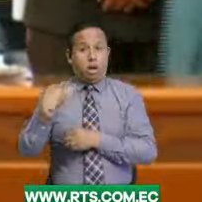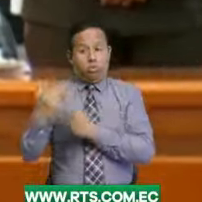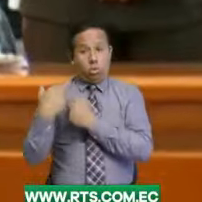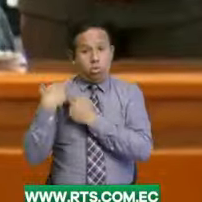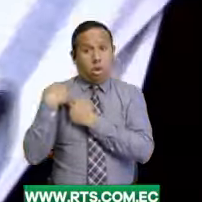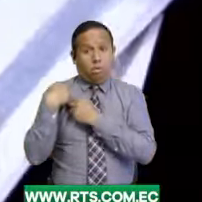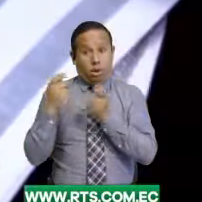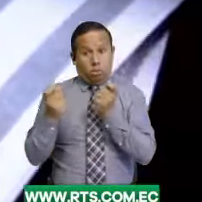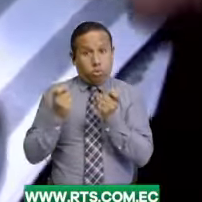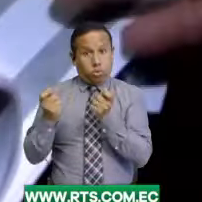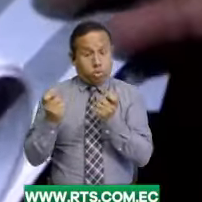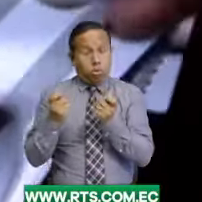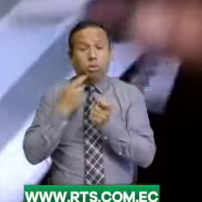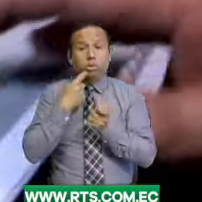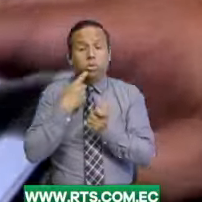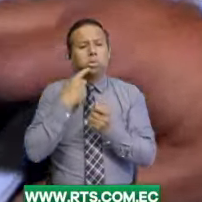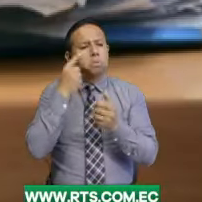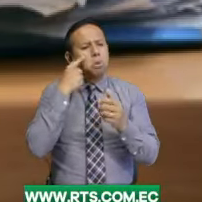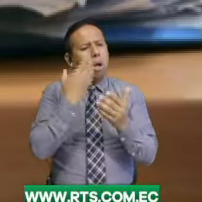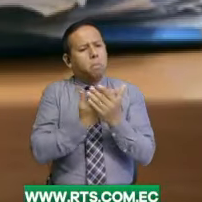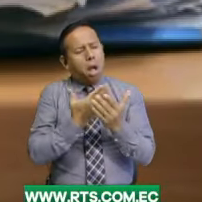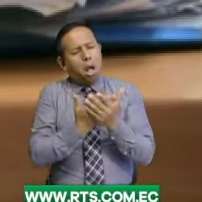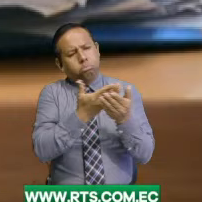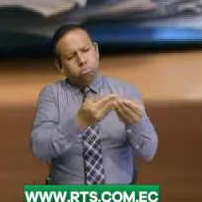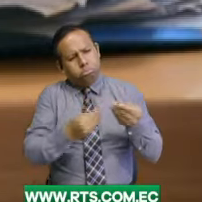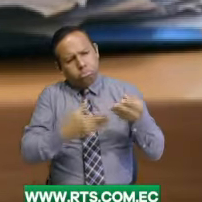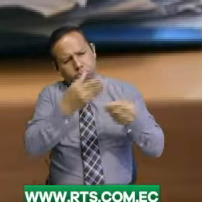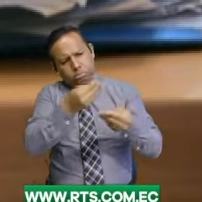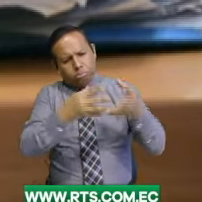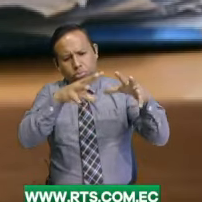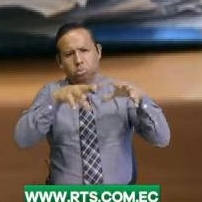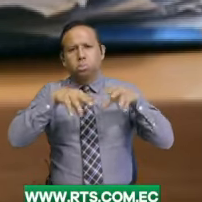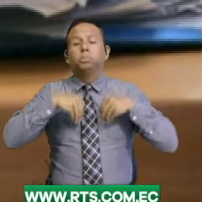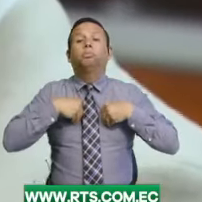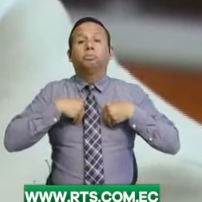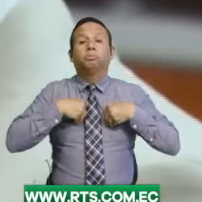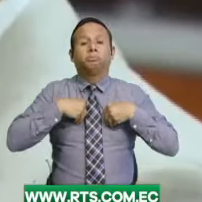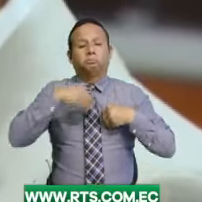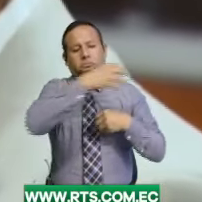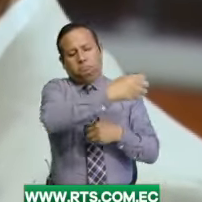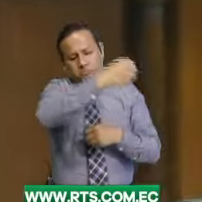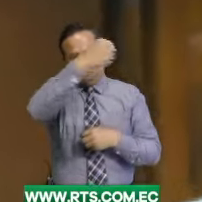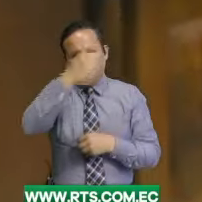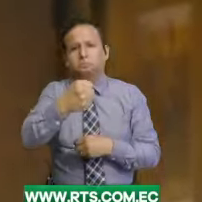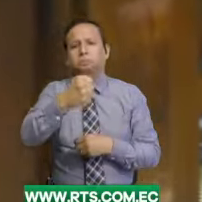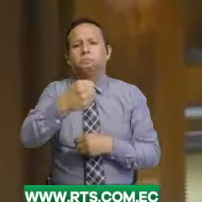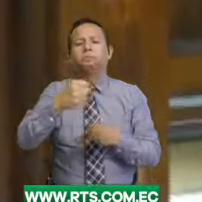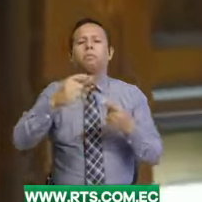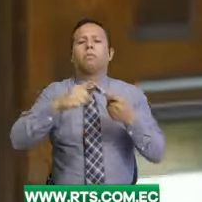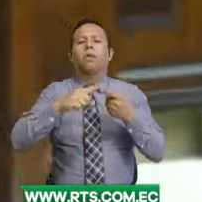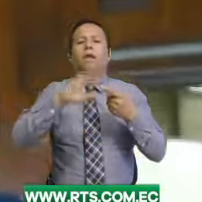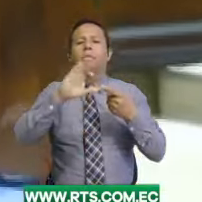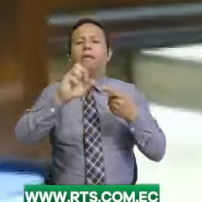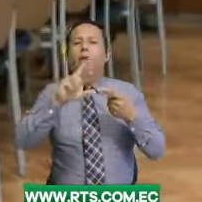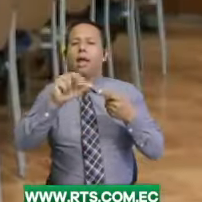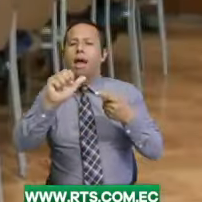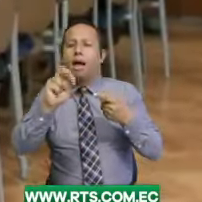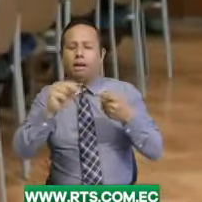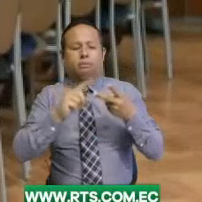proceso, decidió acoger los elementos de convicción presentados por Fiscalía, llamando a juicio a Wilman Terán, Maribel Barreno, entre otros, que